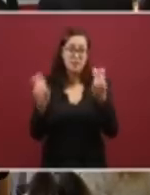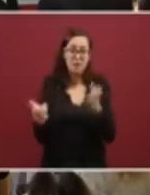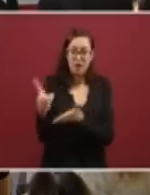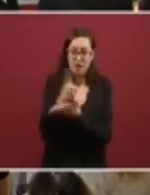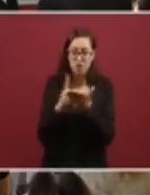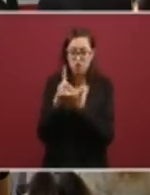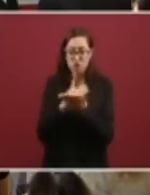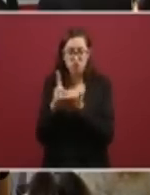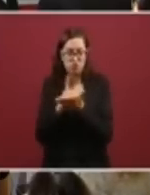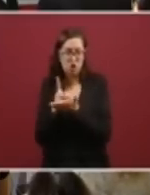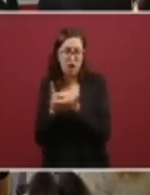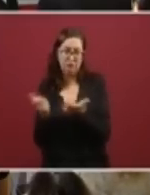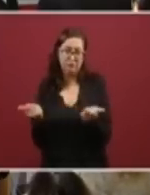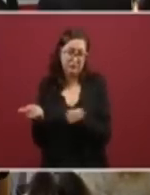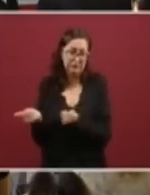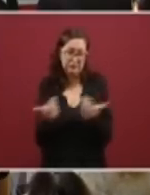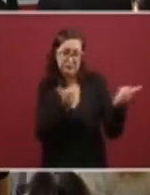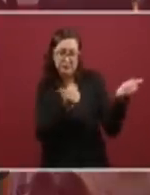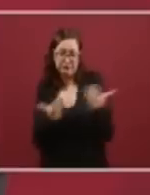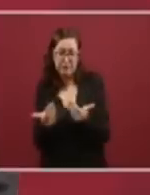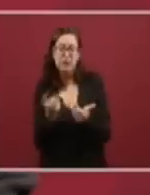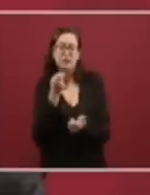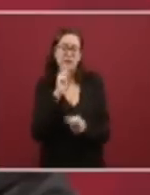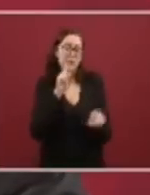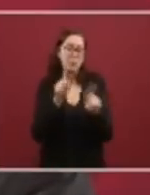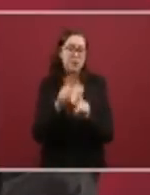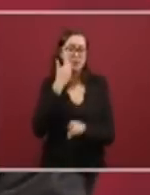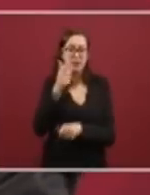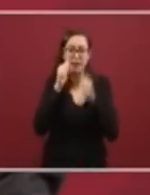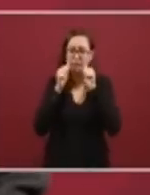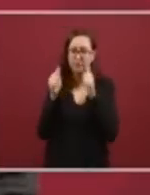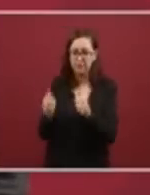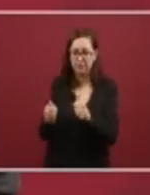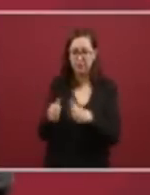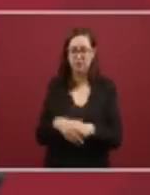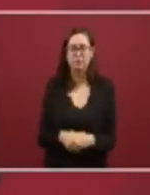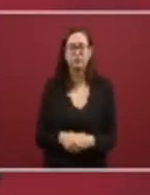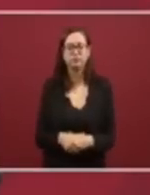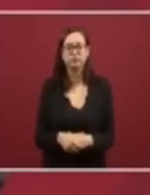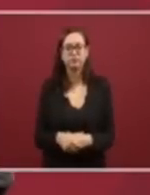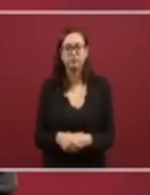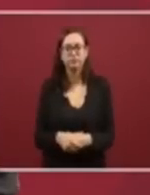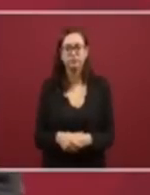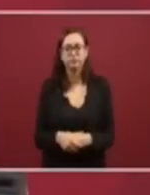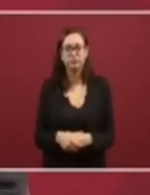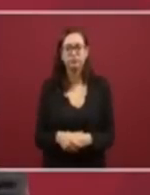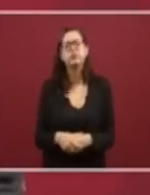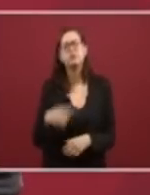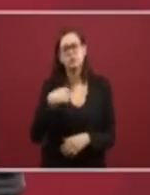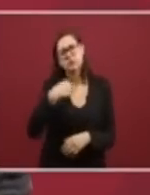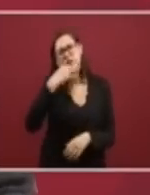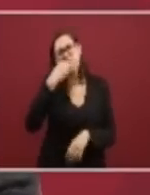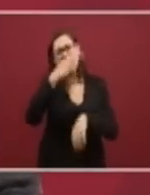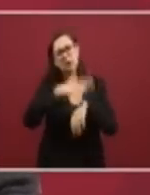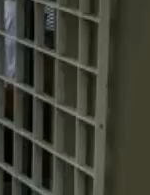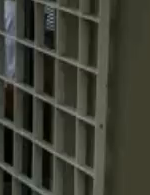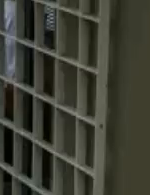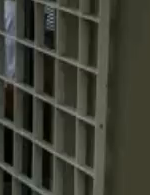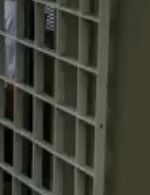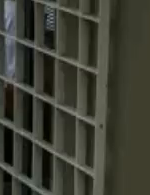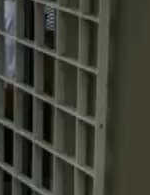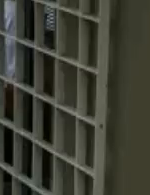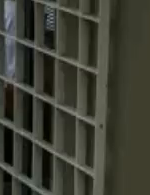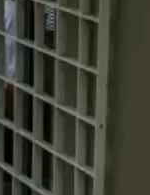de trabajo con los gobiernos de Guatemala, Honduras y El Salvador sobre el plan de migración. En Centroamérica se